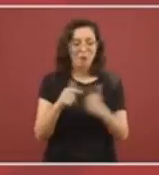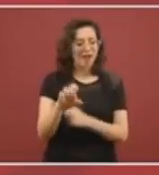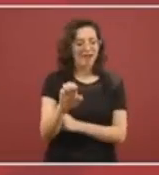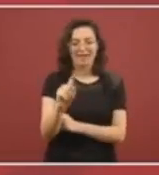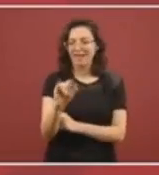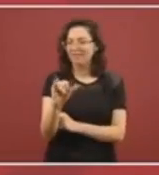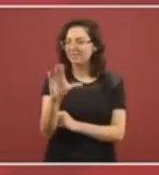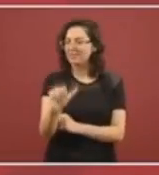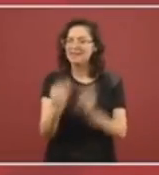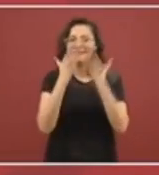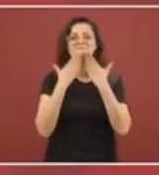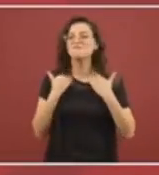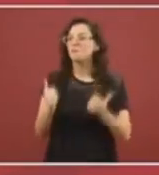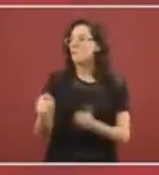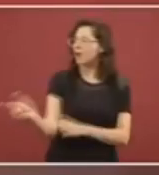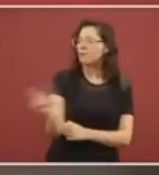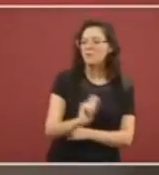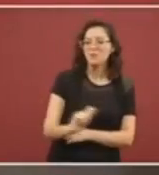ética, ¿no? De profesionalismo.